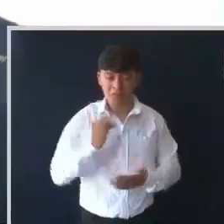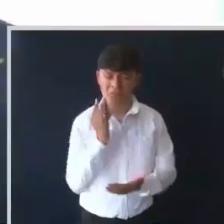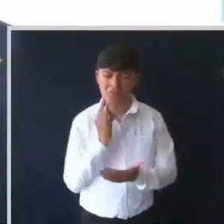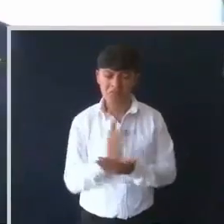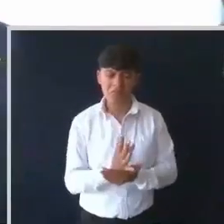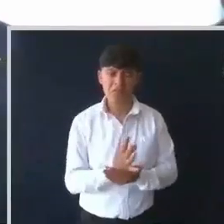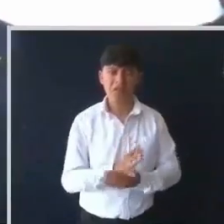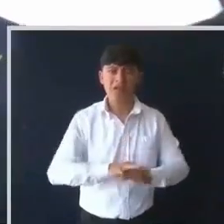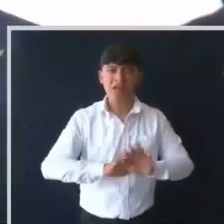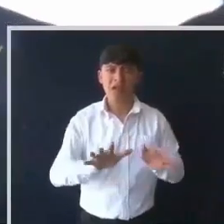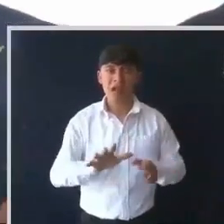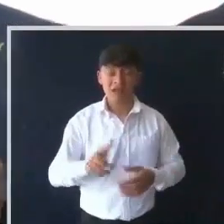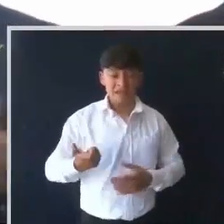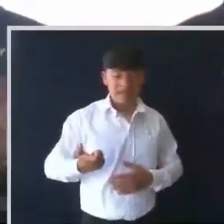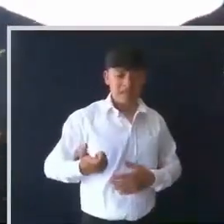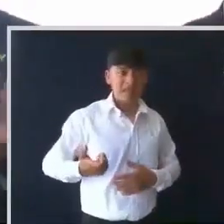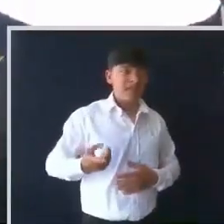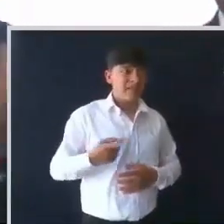deuda pública.